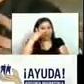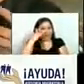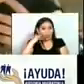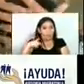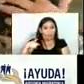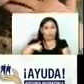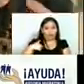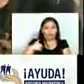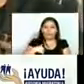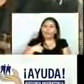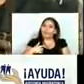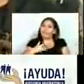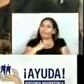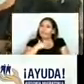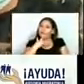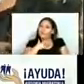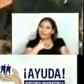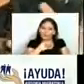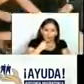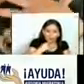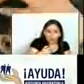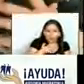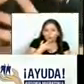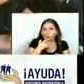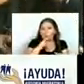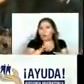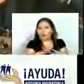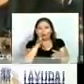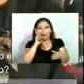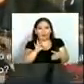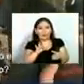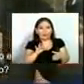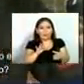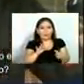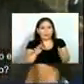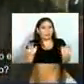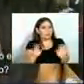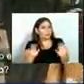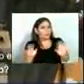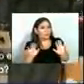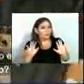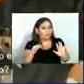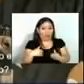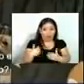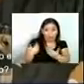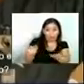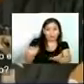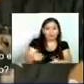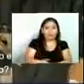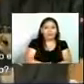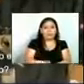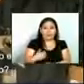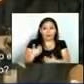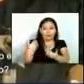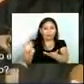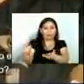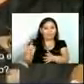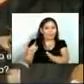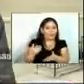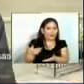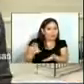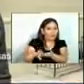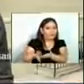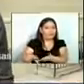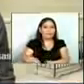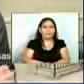siento Que sabe igual O que está rico No se lo mando Ni a la persona Que lo está recibiendo De gratis ¿Me